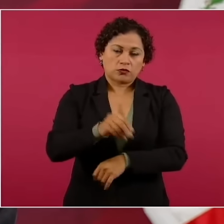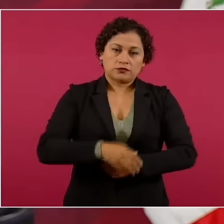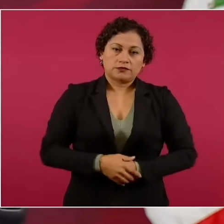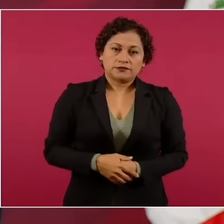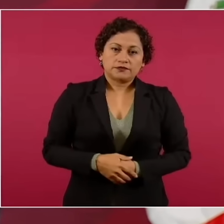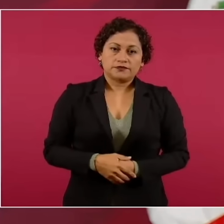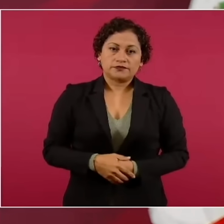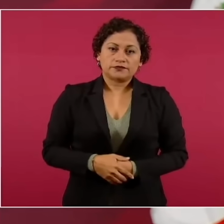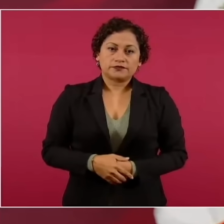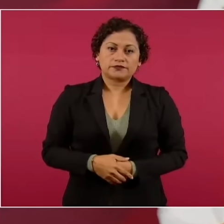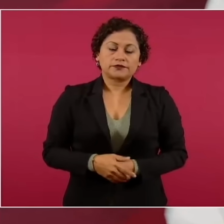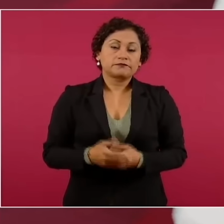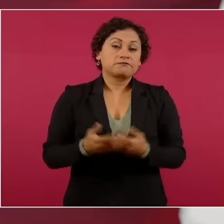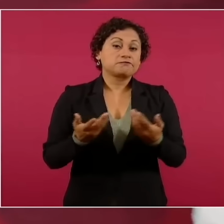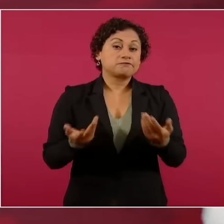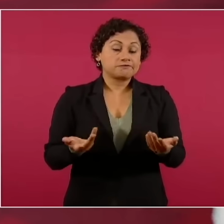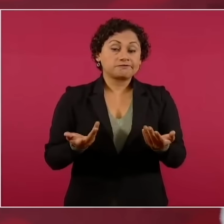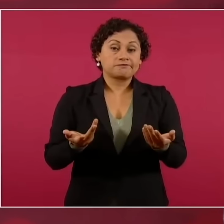Y luego